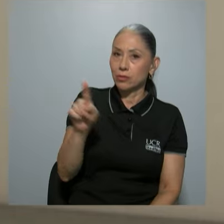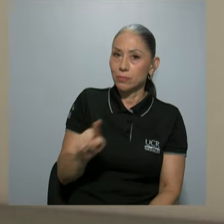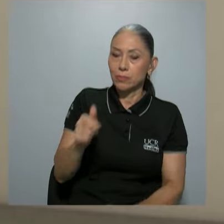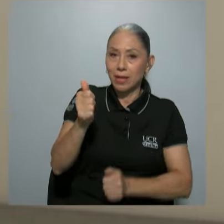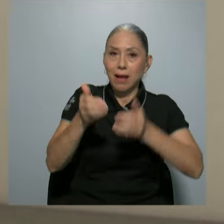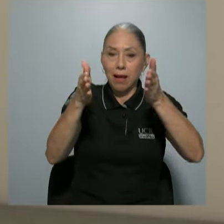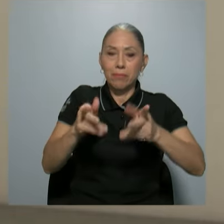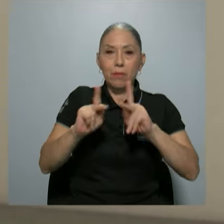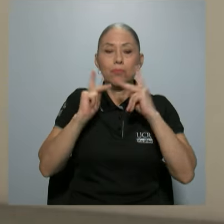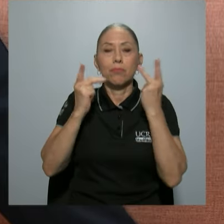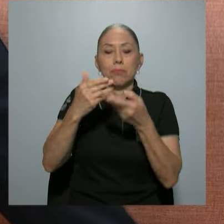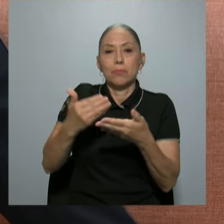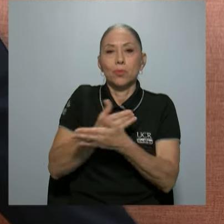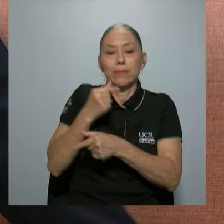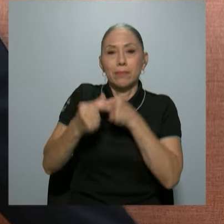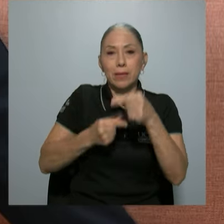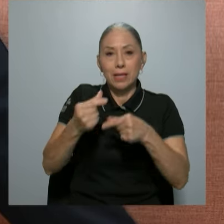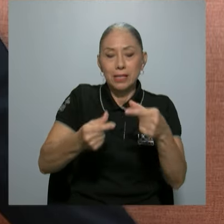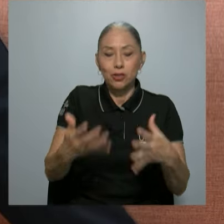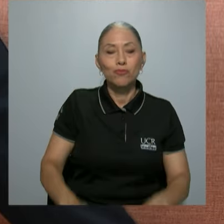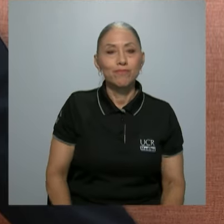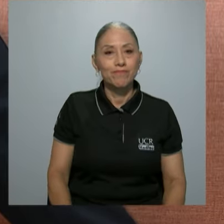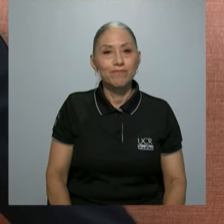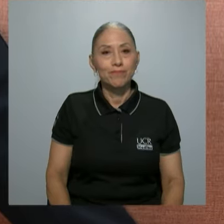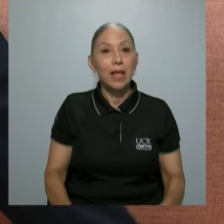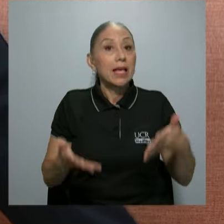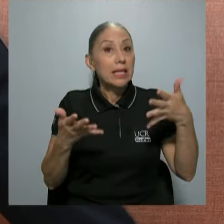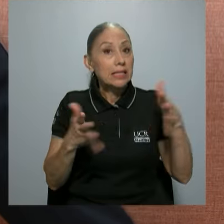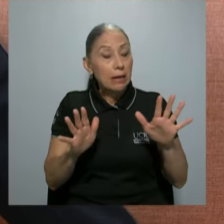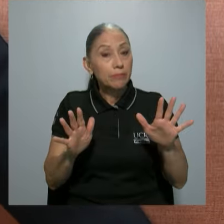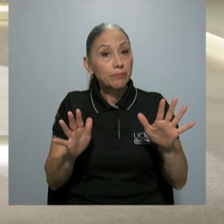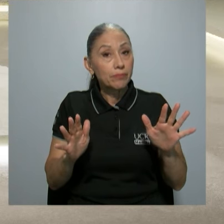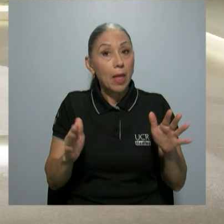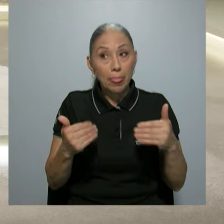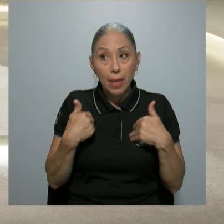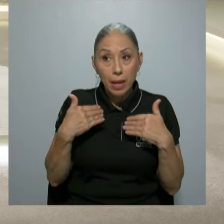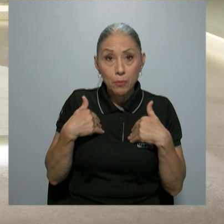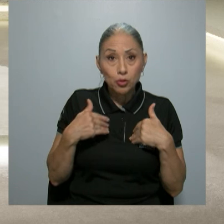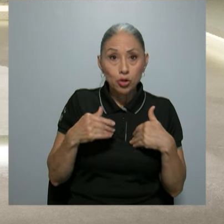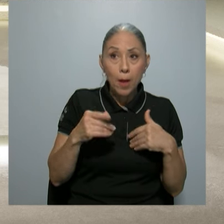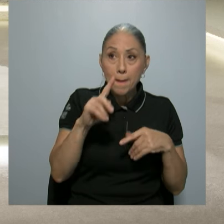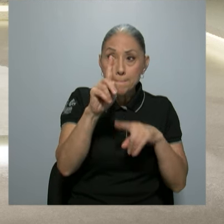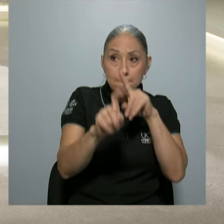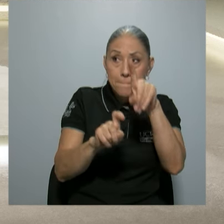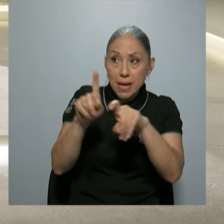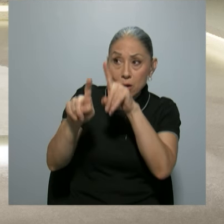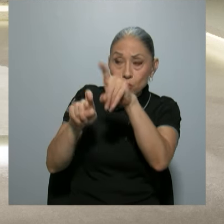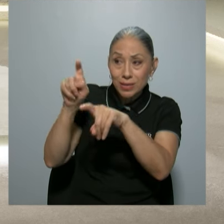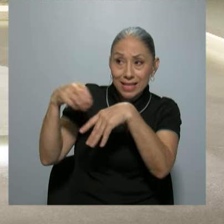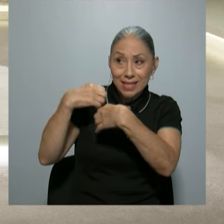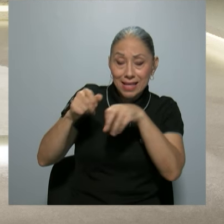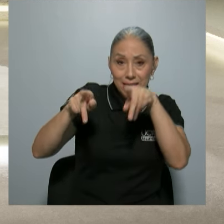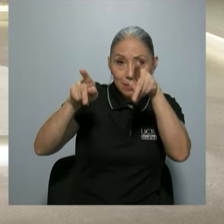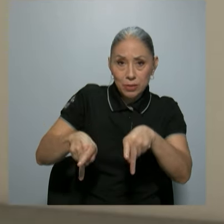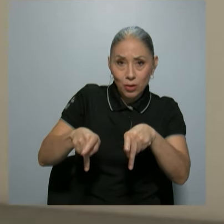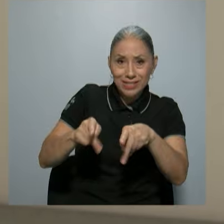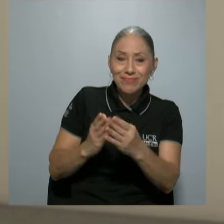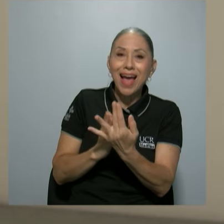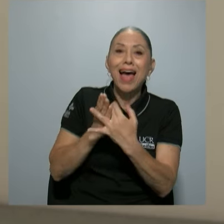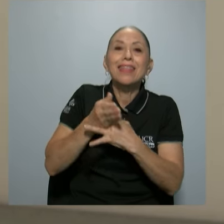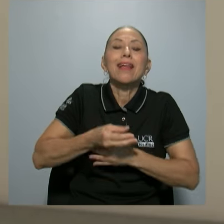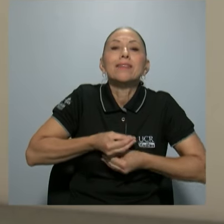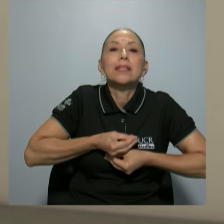Nueva Generación. Y ya tenemos, Fernando Zamora, las preguntas del público a través del Vox Populi que siempre